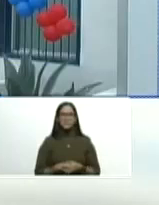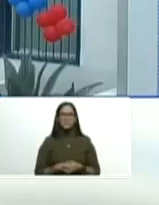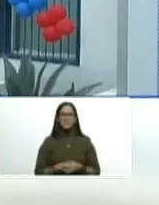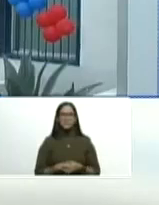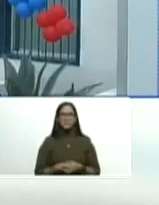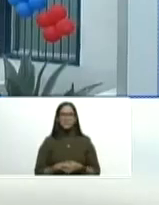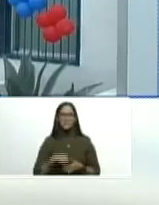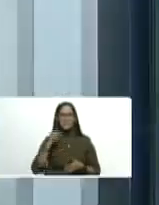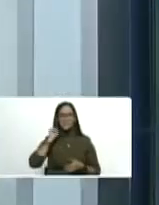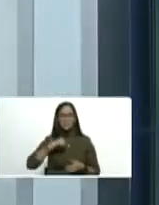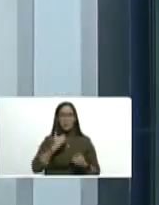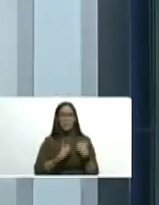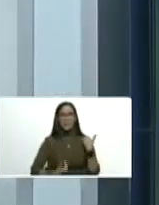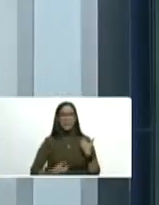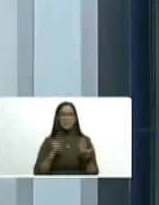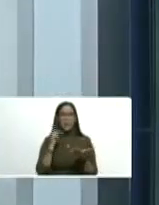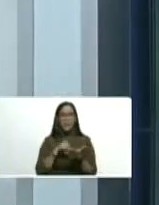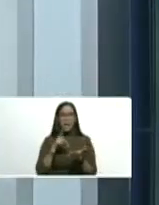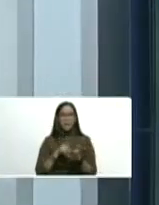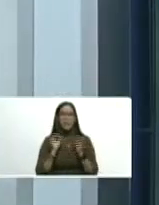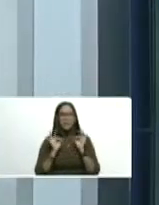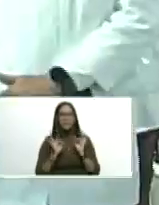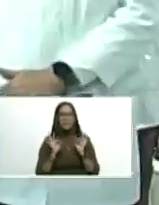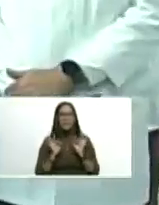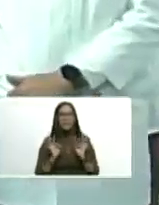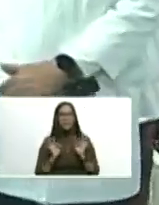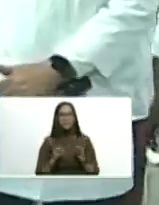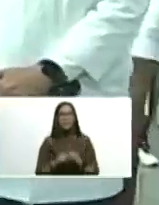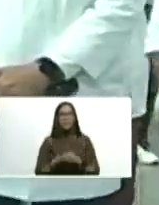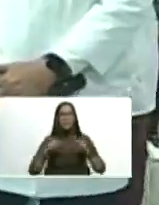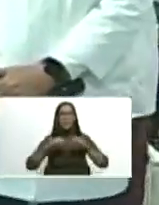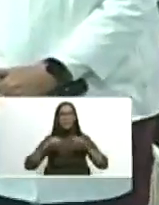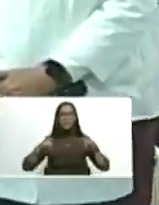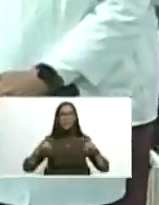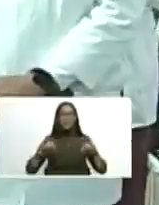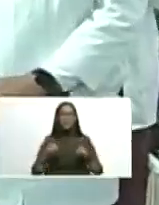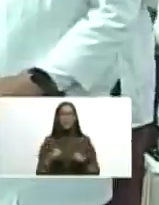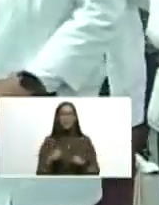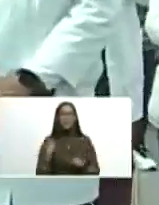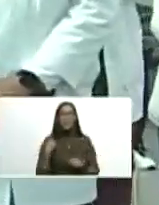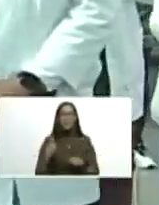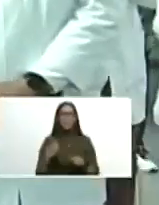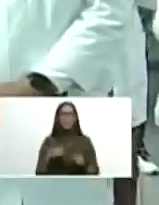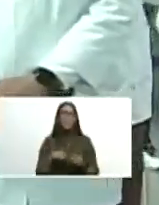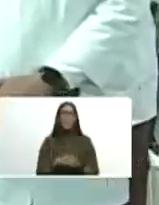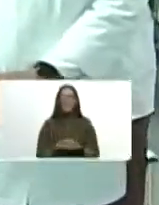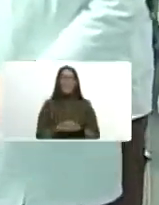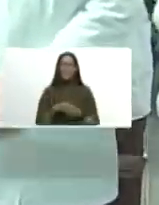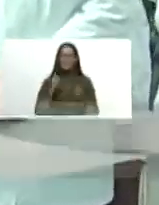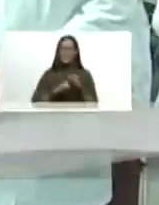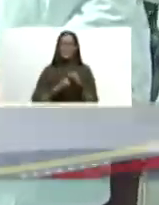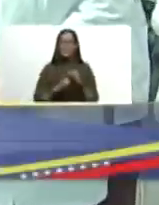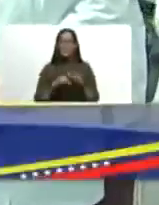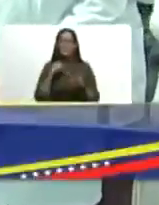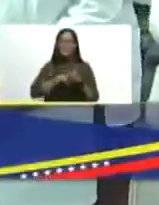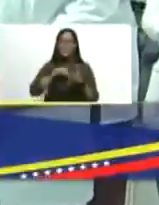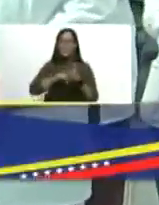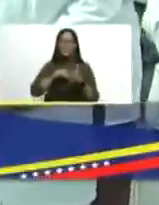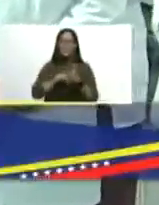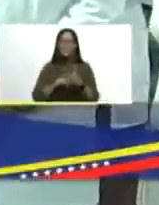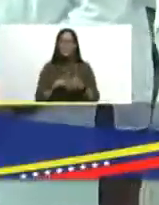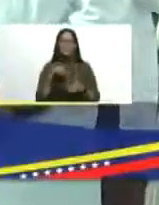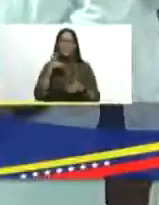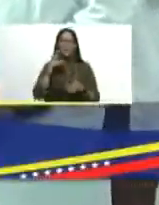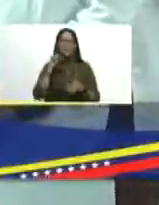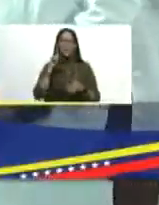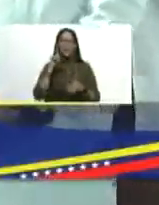Sí, presidente, estamos aquí precisamente en los territorios de la primera combatiente, nuestra primera combatiente Cilia